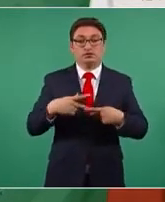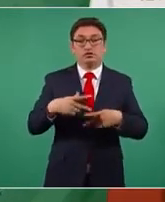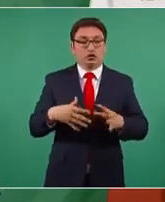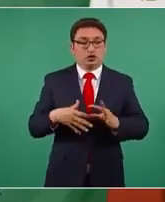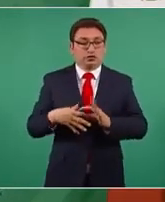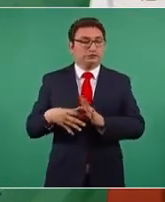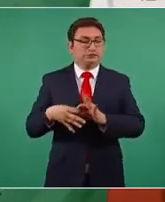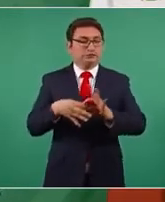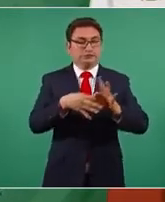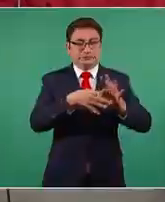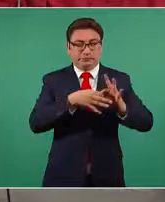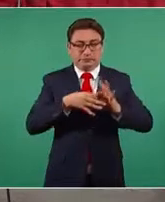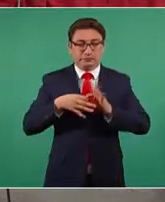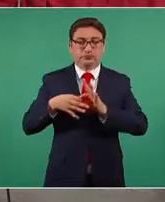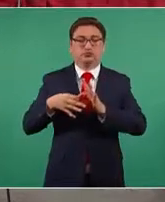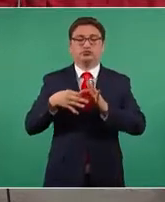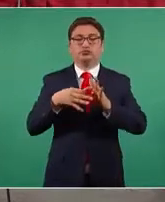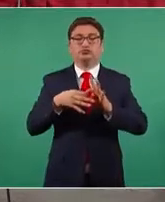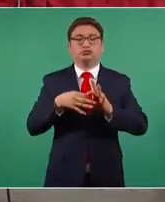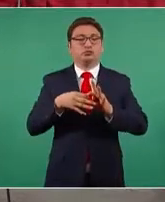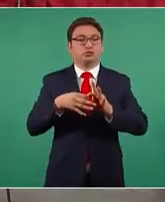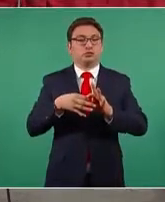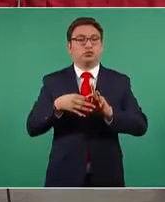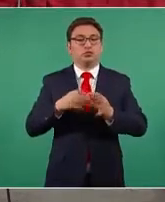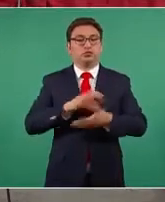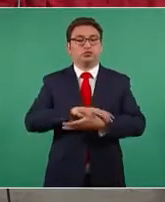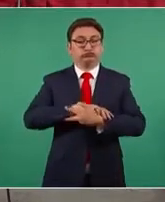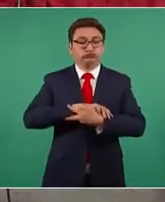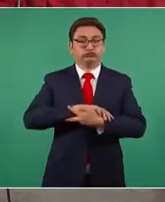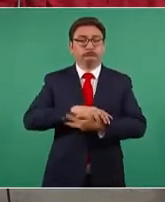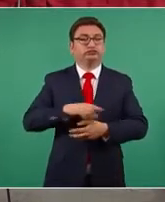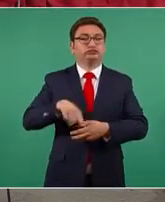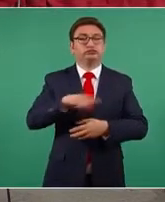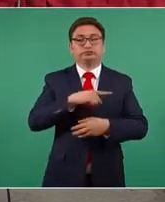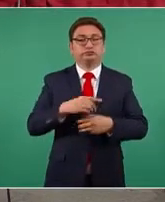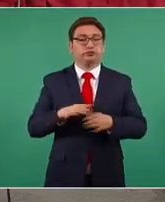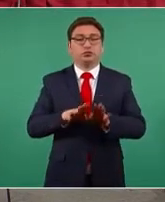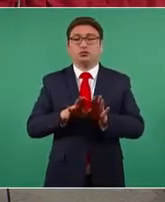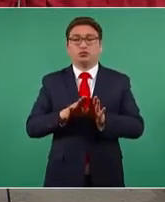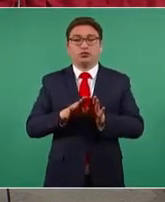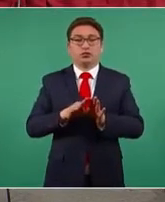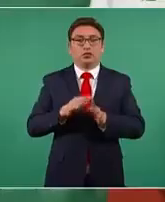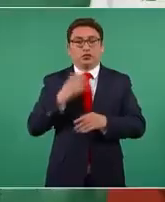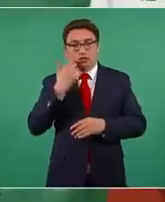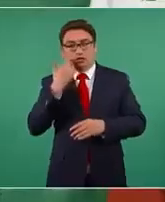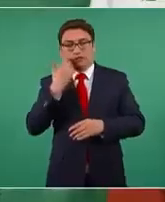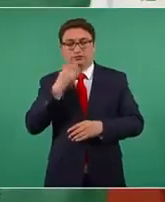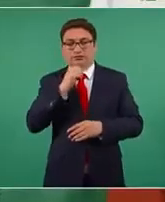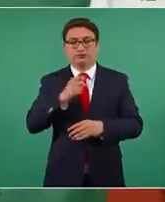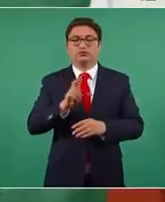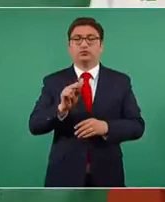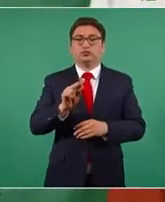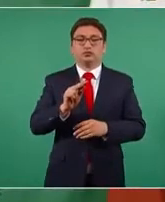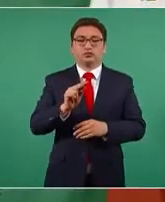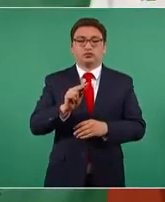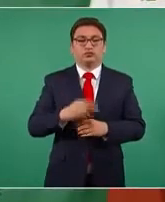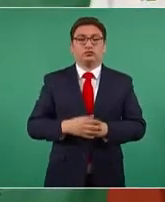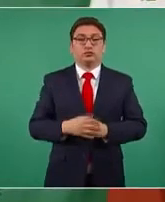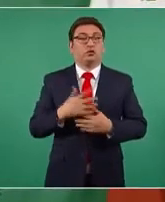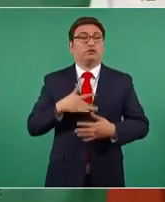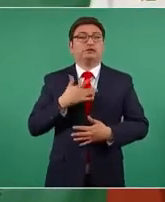solidaria, fraterna, no ladina. Y repito, no